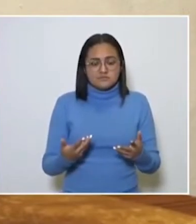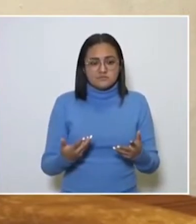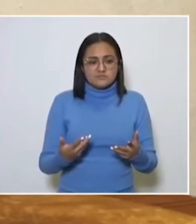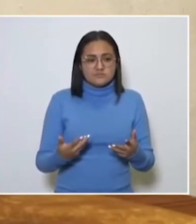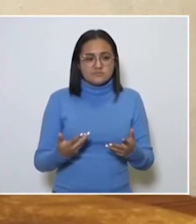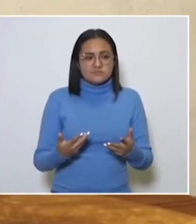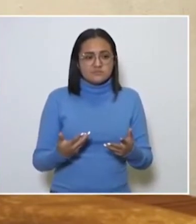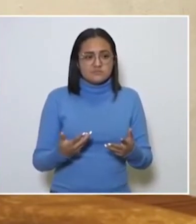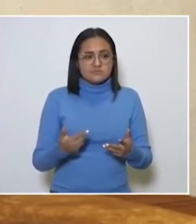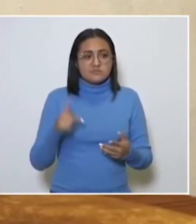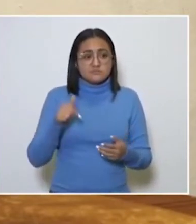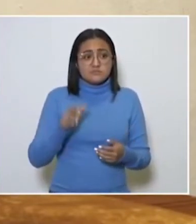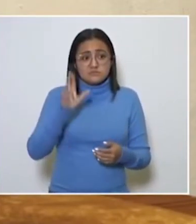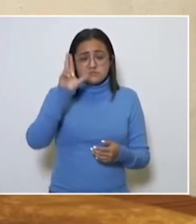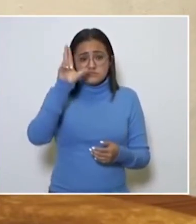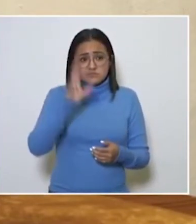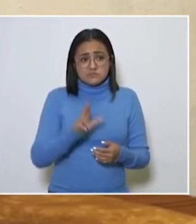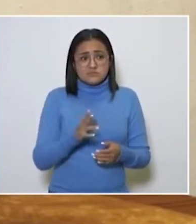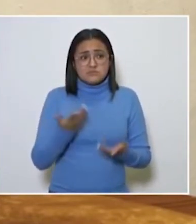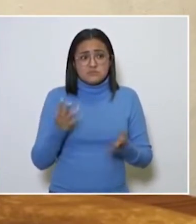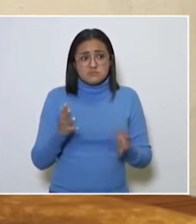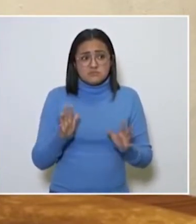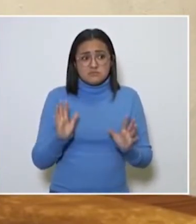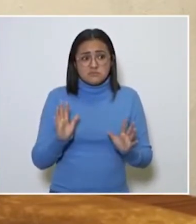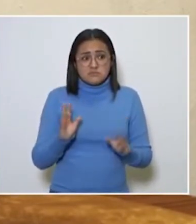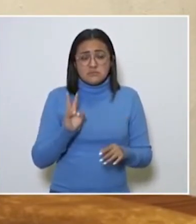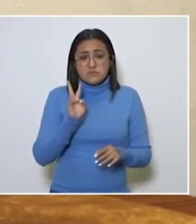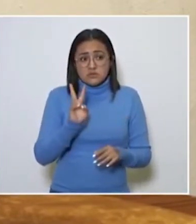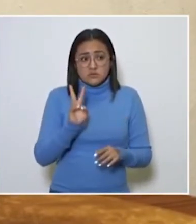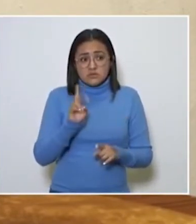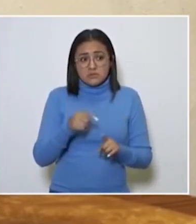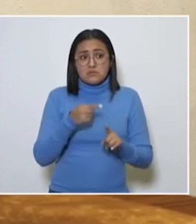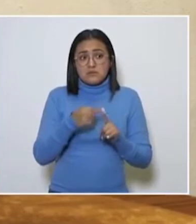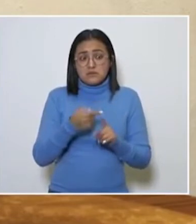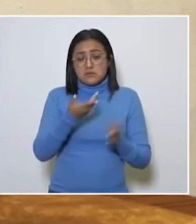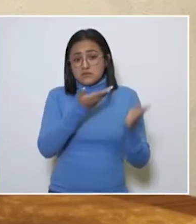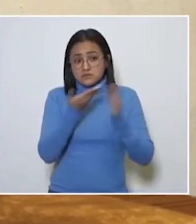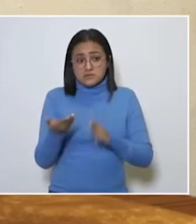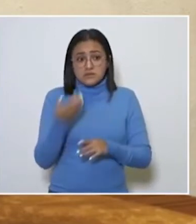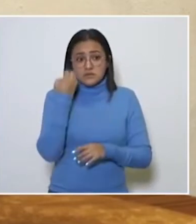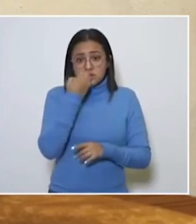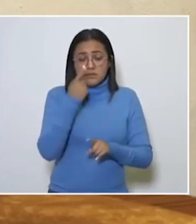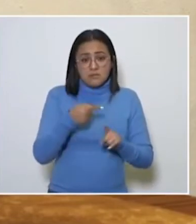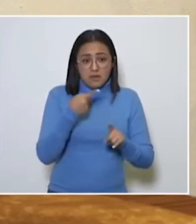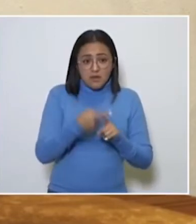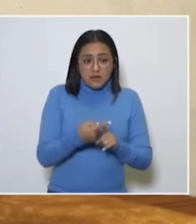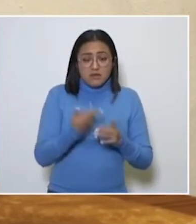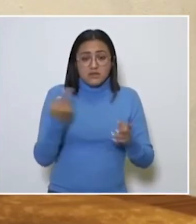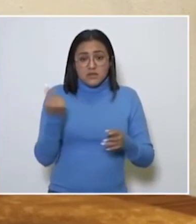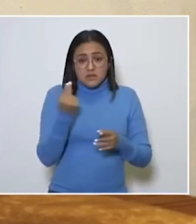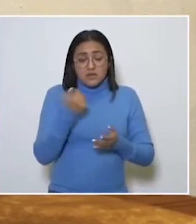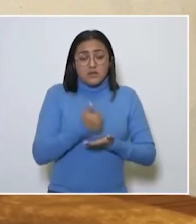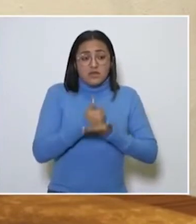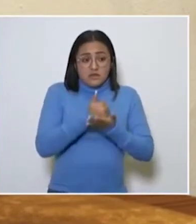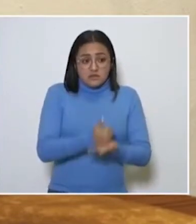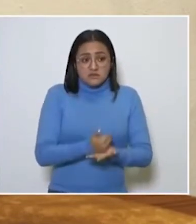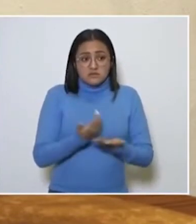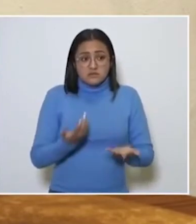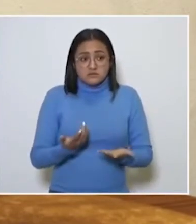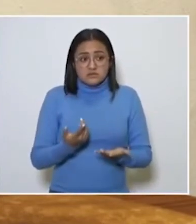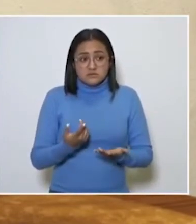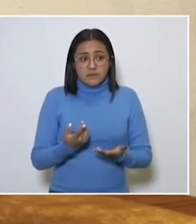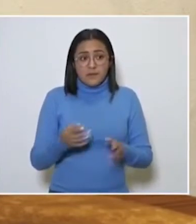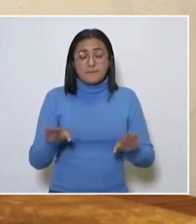aquí a marte ciudadanos ya me llegaron al menos 2 escuelas que tienen que ser rehabilitadas